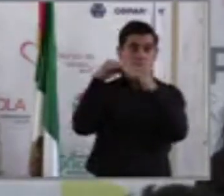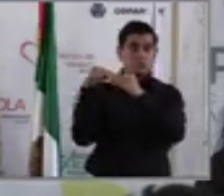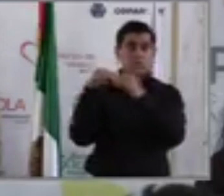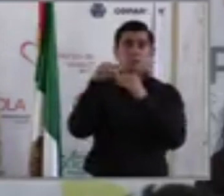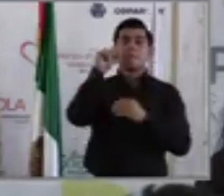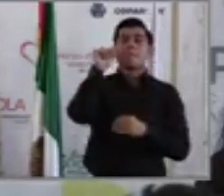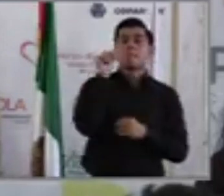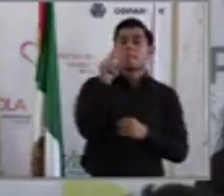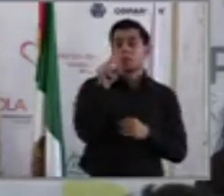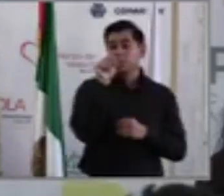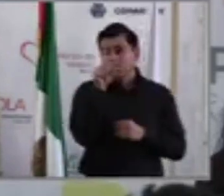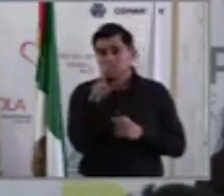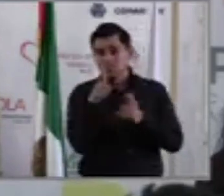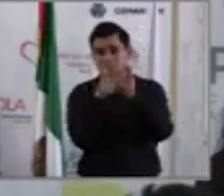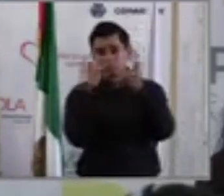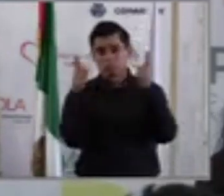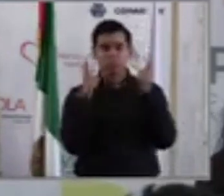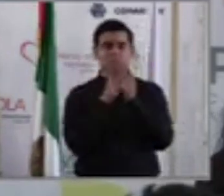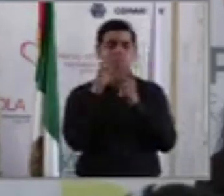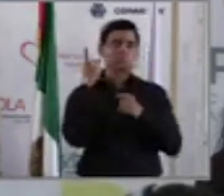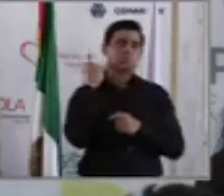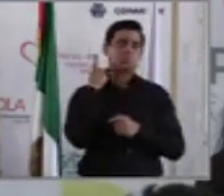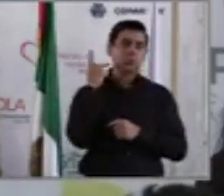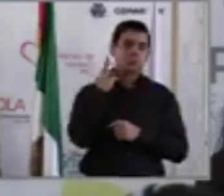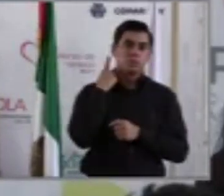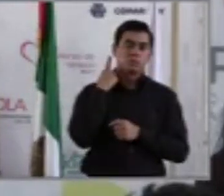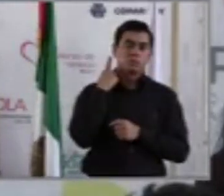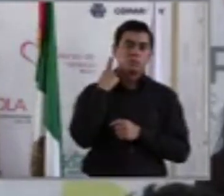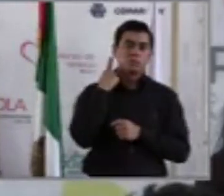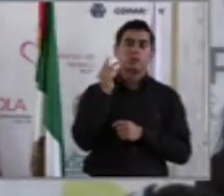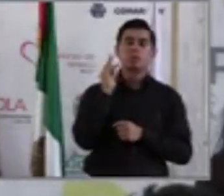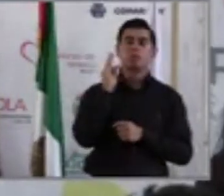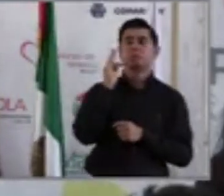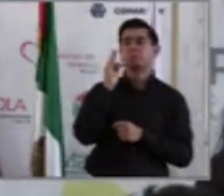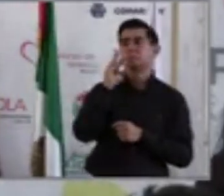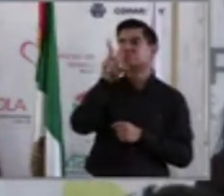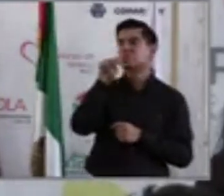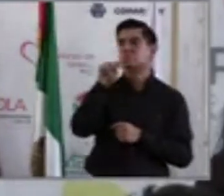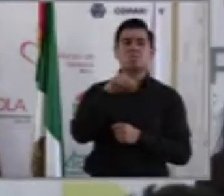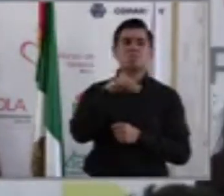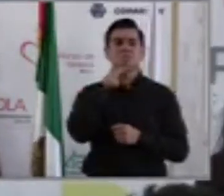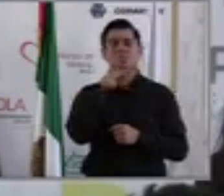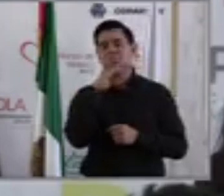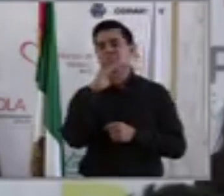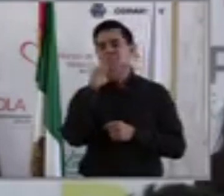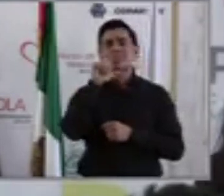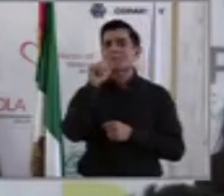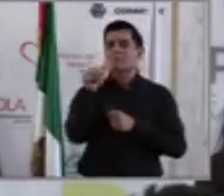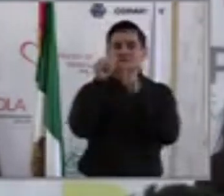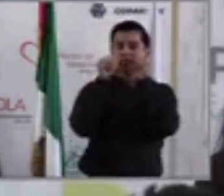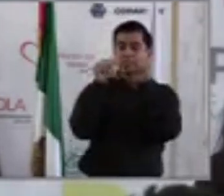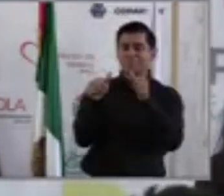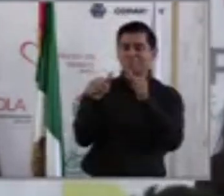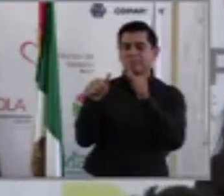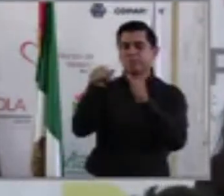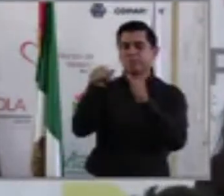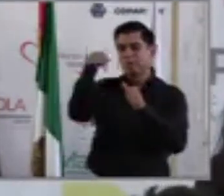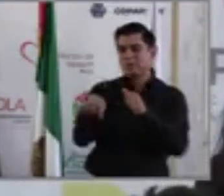mismo grupo político ha preferido tolerar y cerrar los ojos ante la realidad de esta